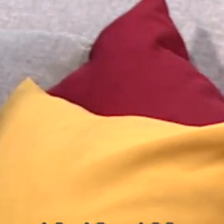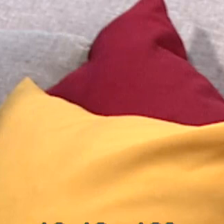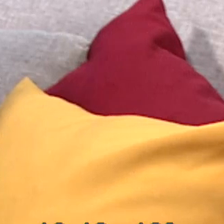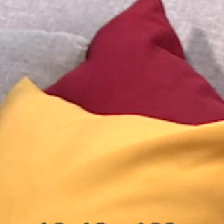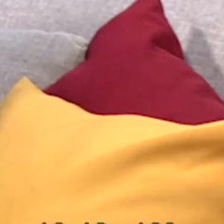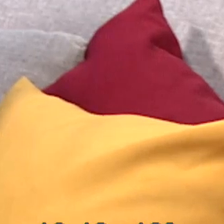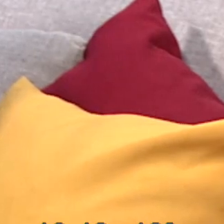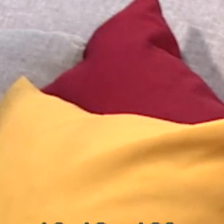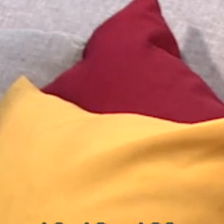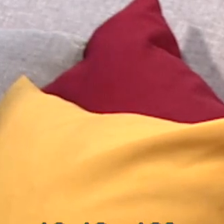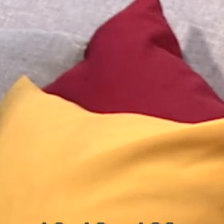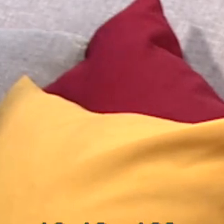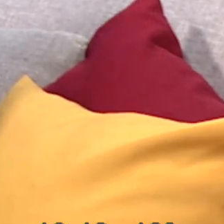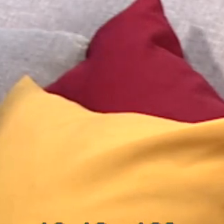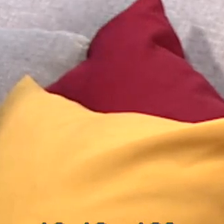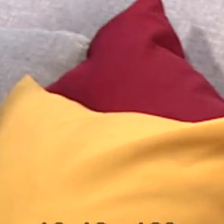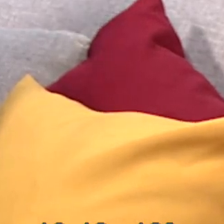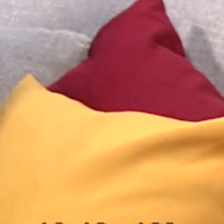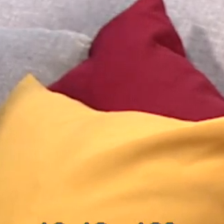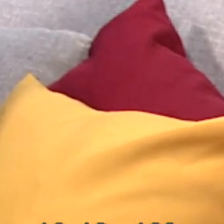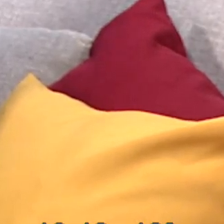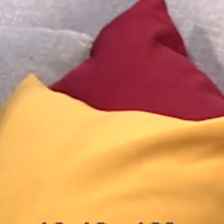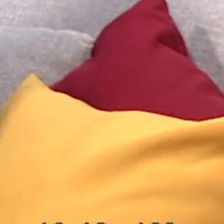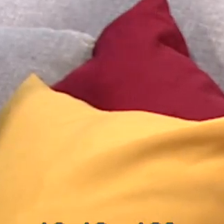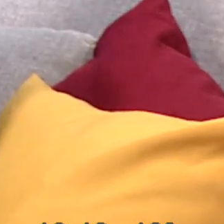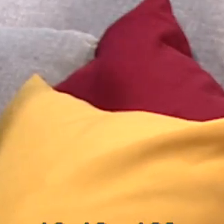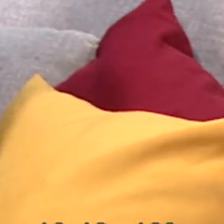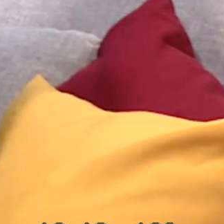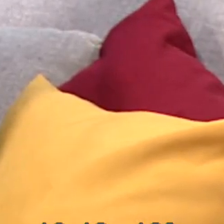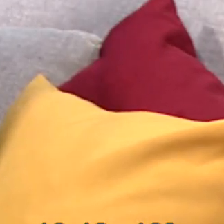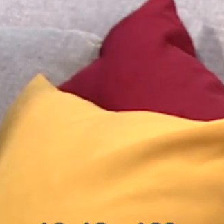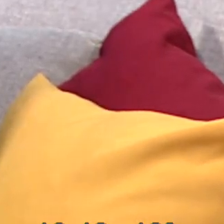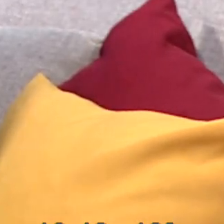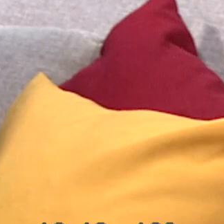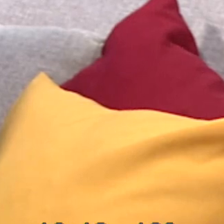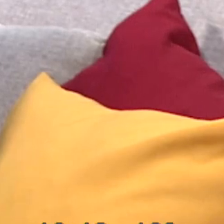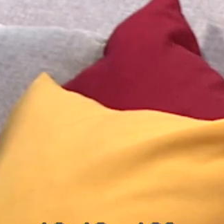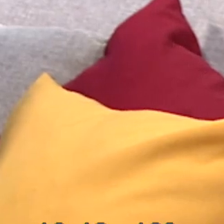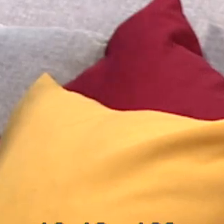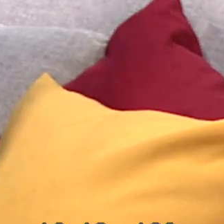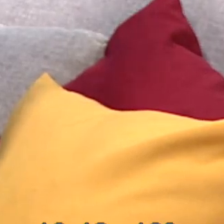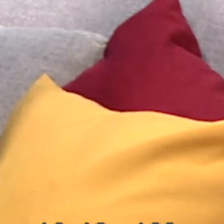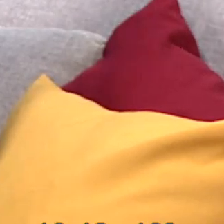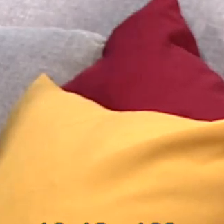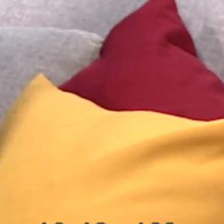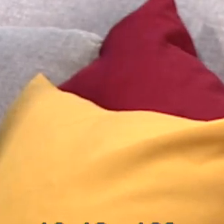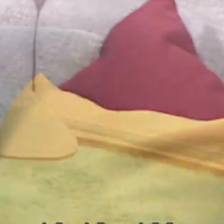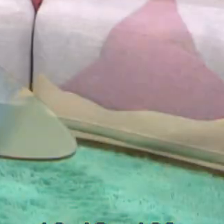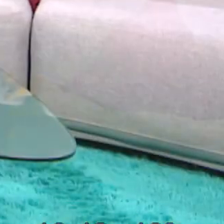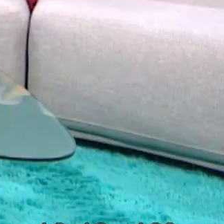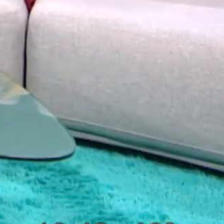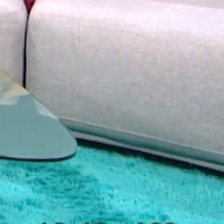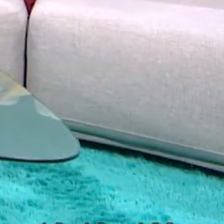panza? ¿Qué tanto sentís esa danza, su vuelo que